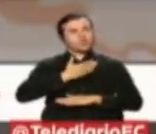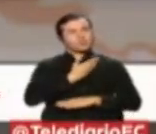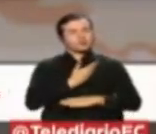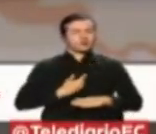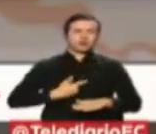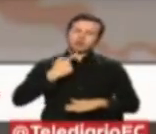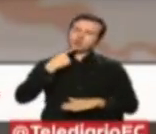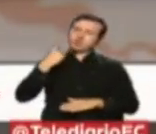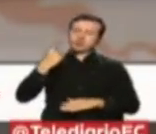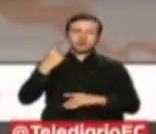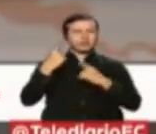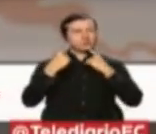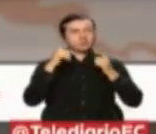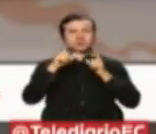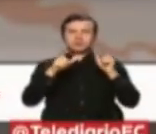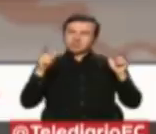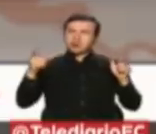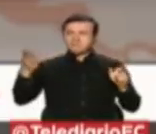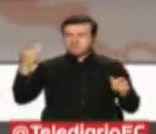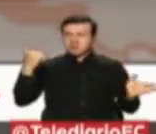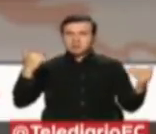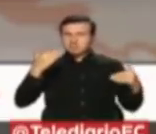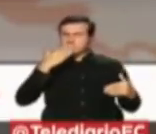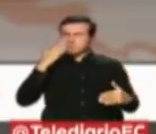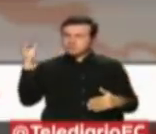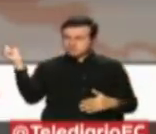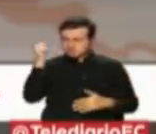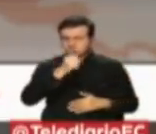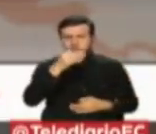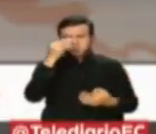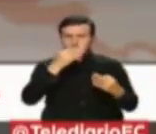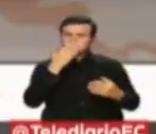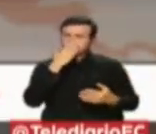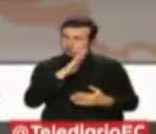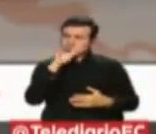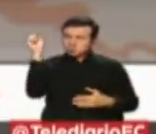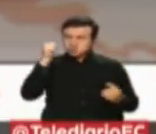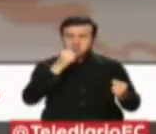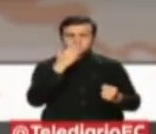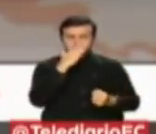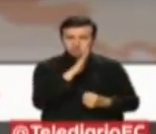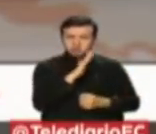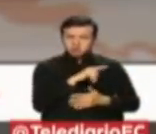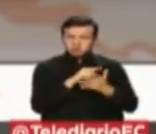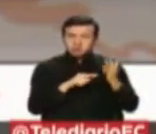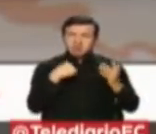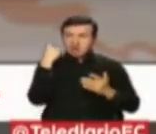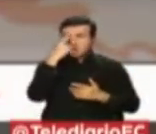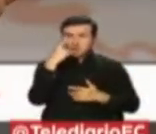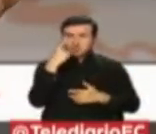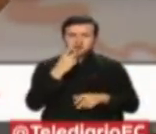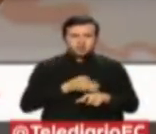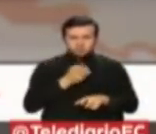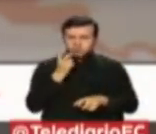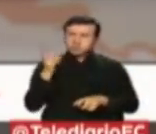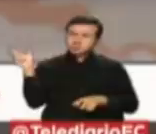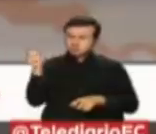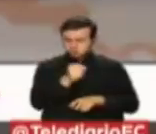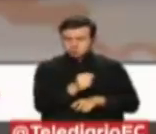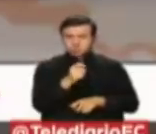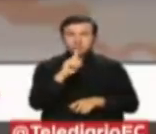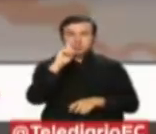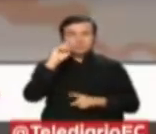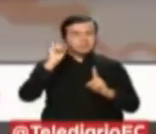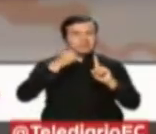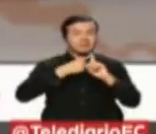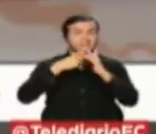reclamaba a mucha gente que venga a rendir la justicia que dé la cara que no sean caretucos y uno de los que salió corriendo